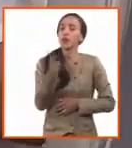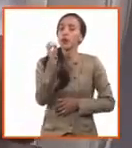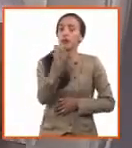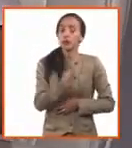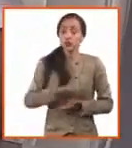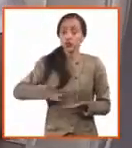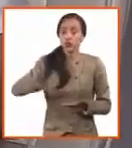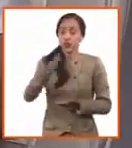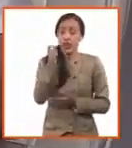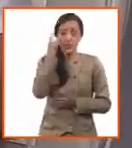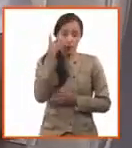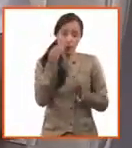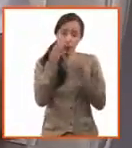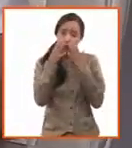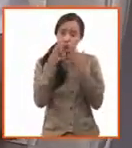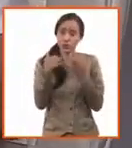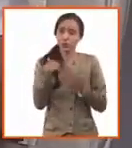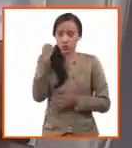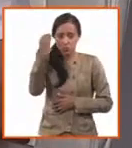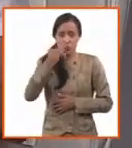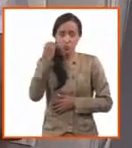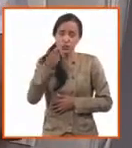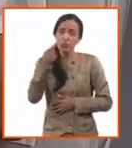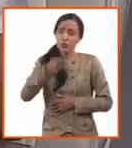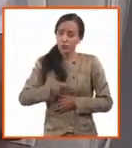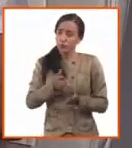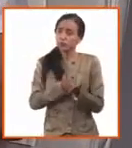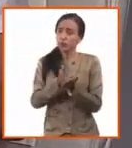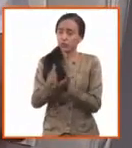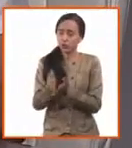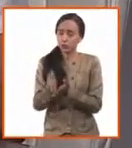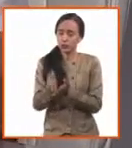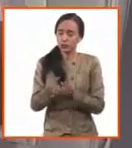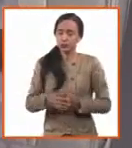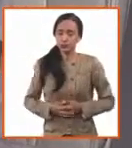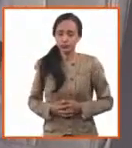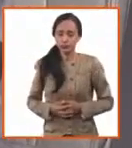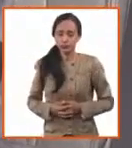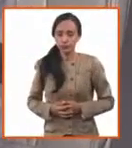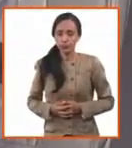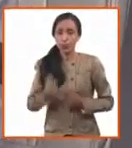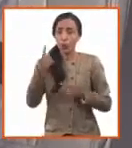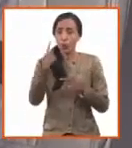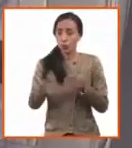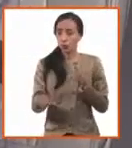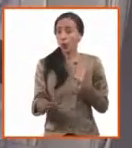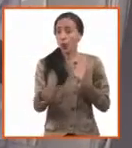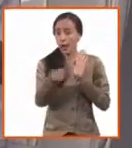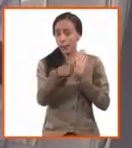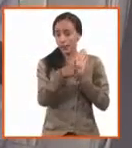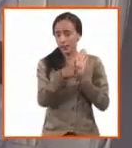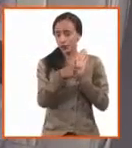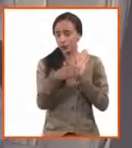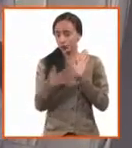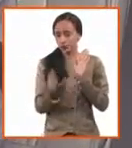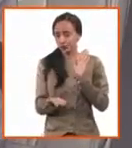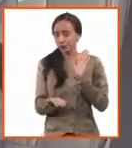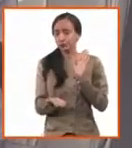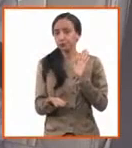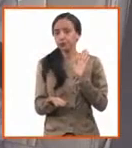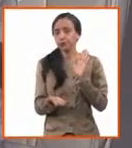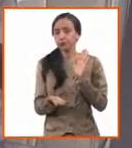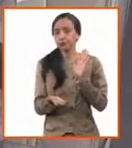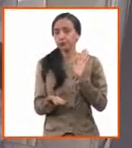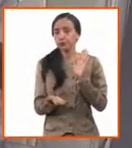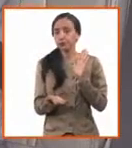idea muy importante que yo creo que tenemos que seguir rescatando hay otro elemento que está vinculado a